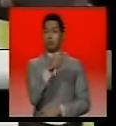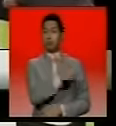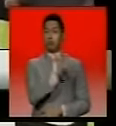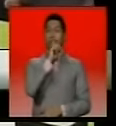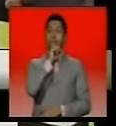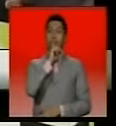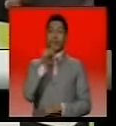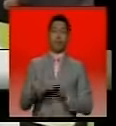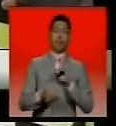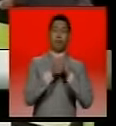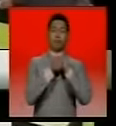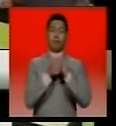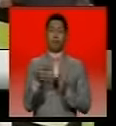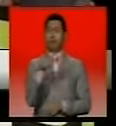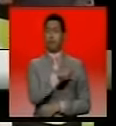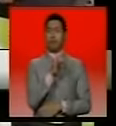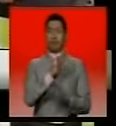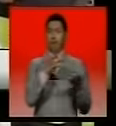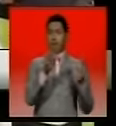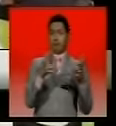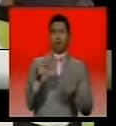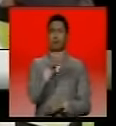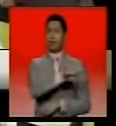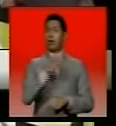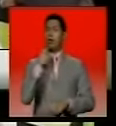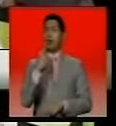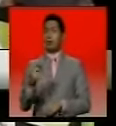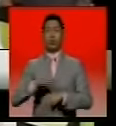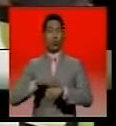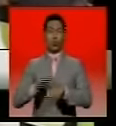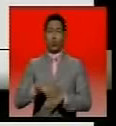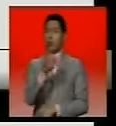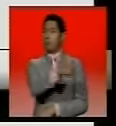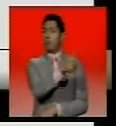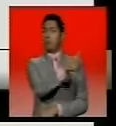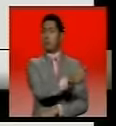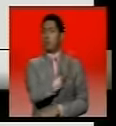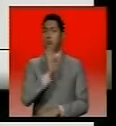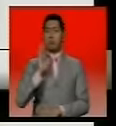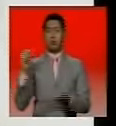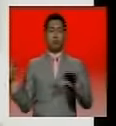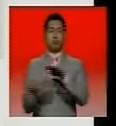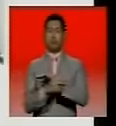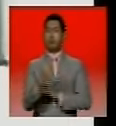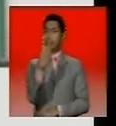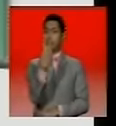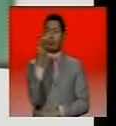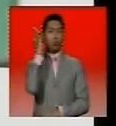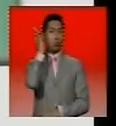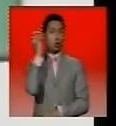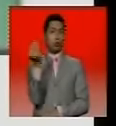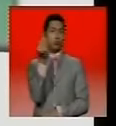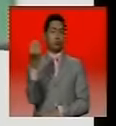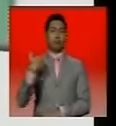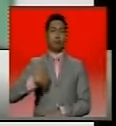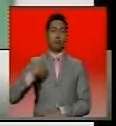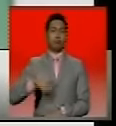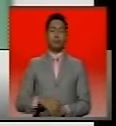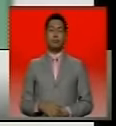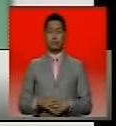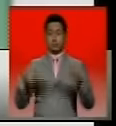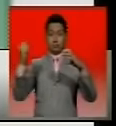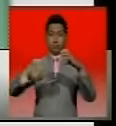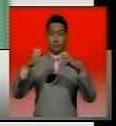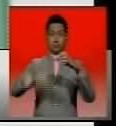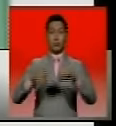lo ha manifestado el señor Mina, que se declaró culpable de las dos muertes. Pese a este nuevo giro, el juez ordenó prisión preventiva